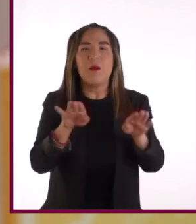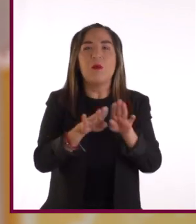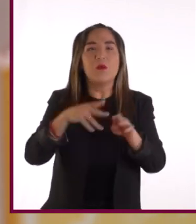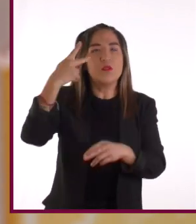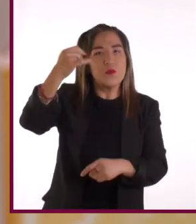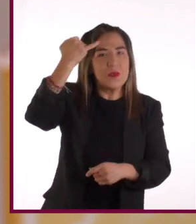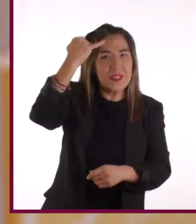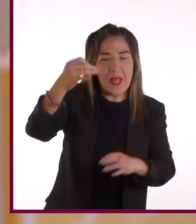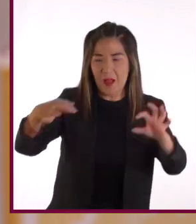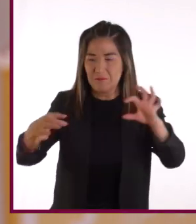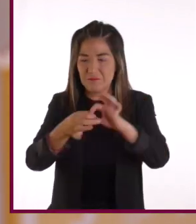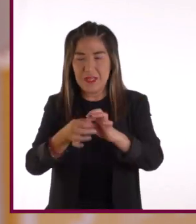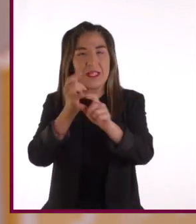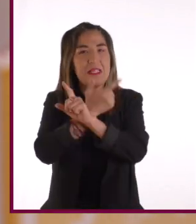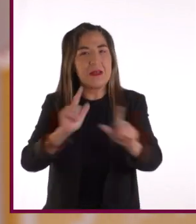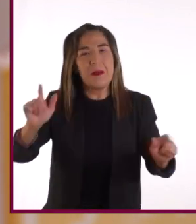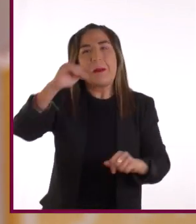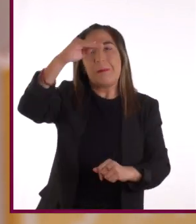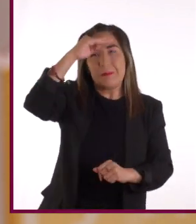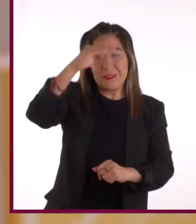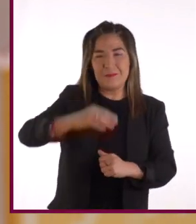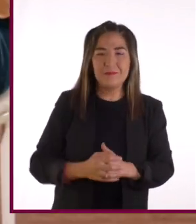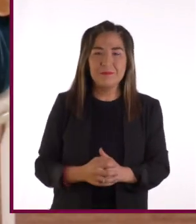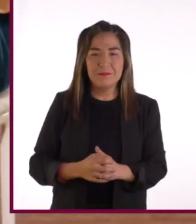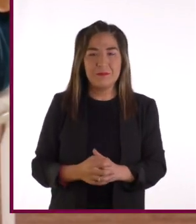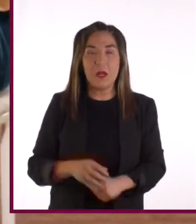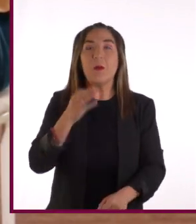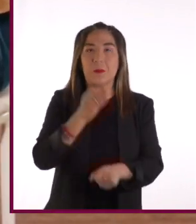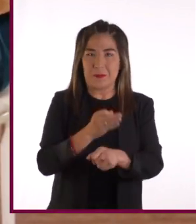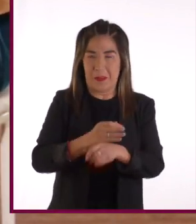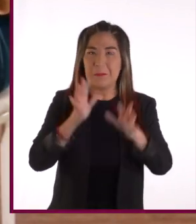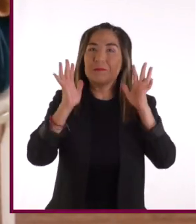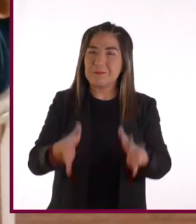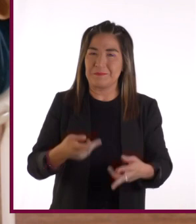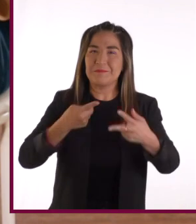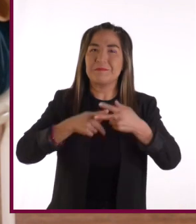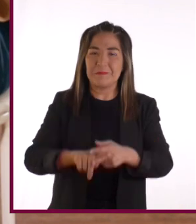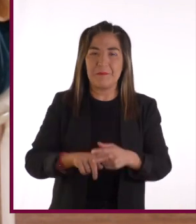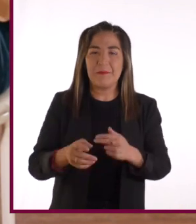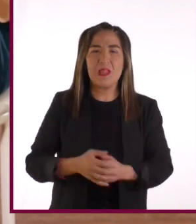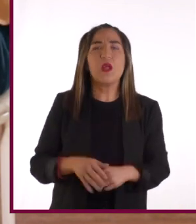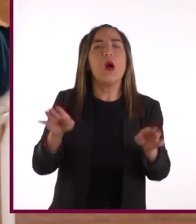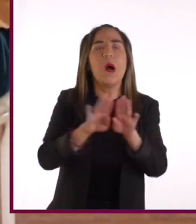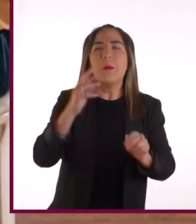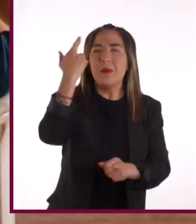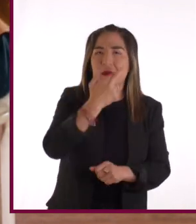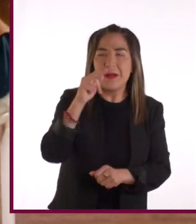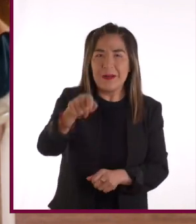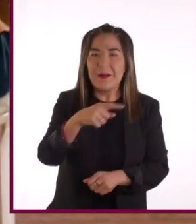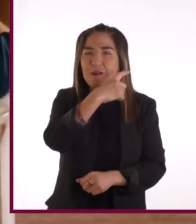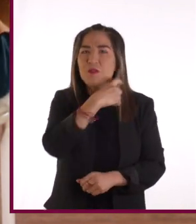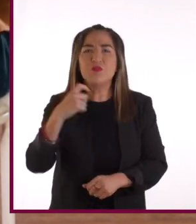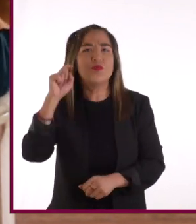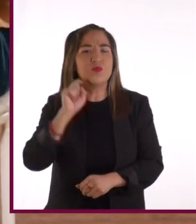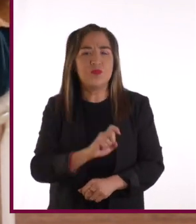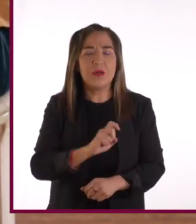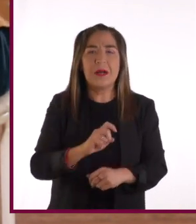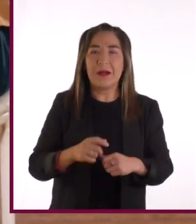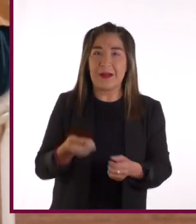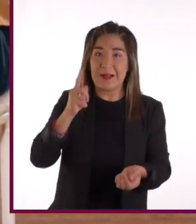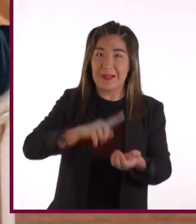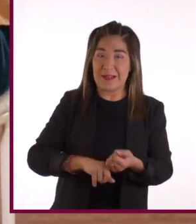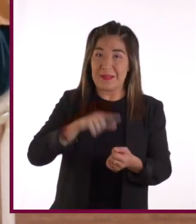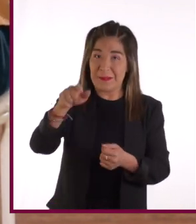los ideales humanitarios de la libertad y el pensamiento. Vamos a comenzar. Para analizar la paradoja del